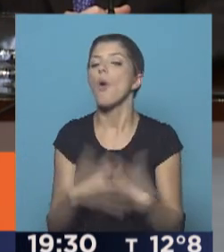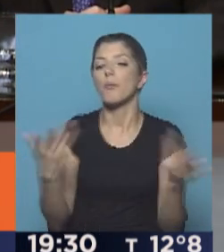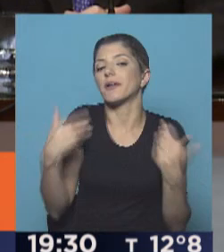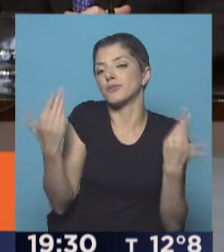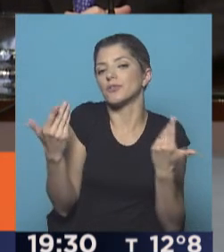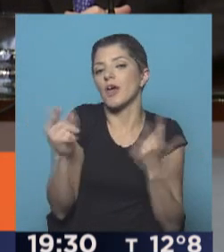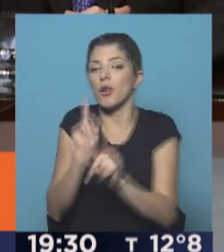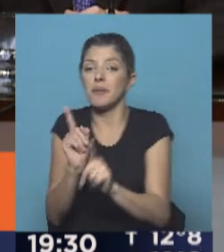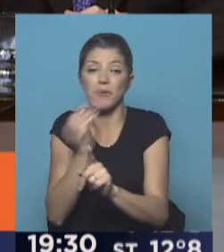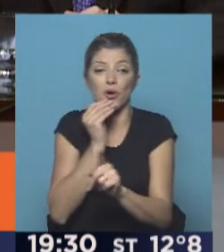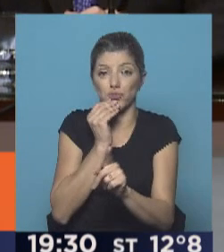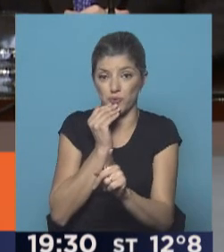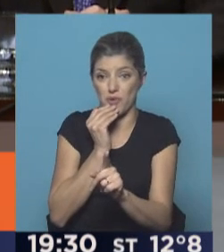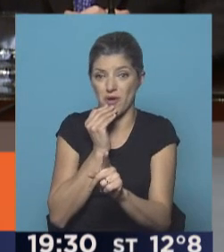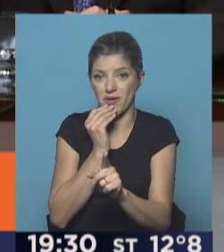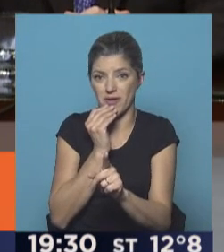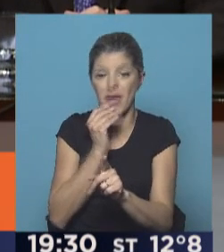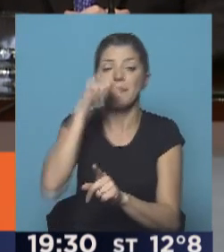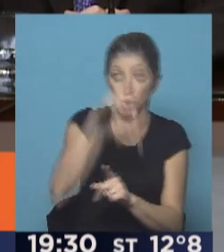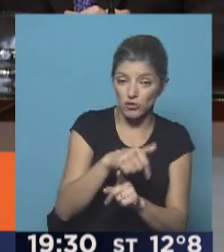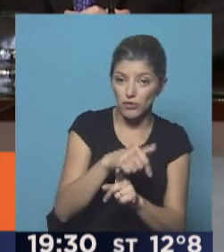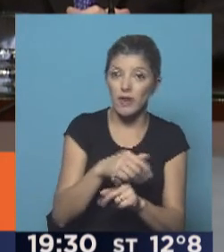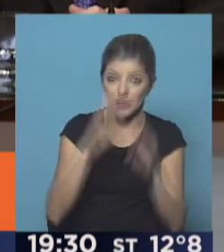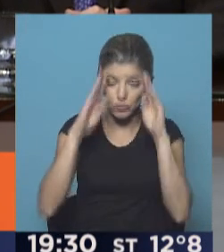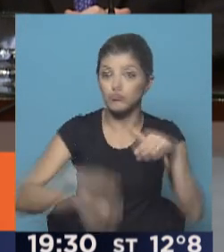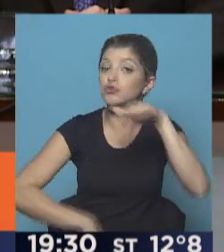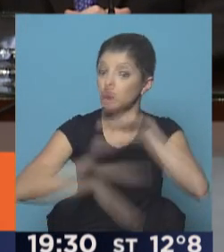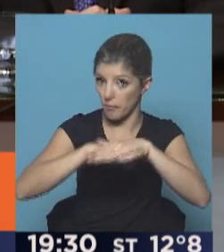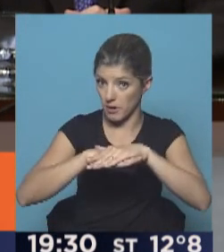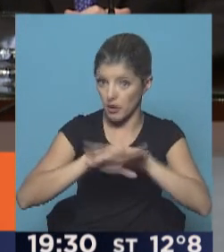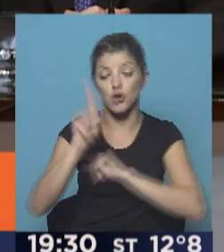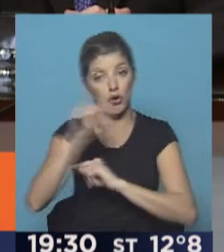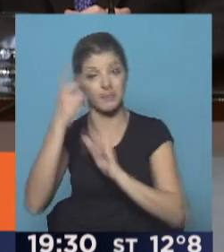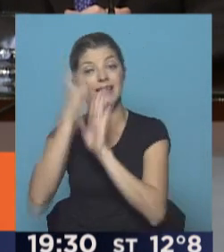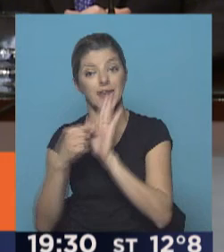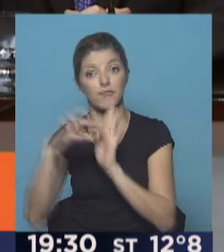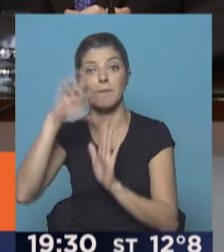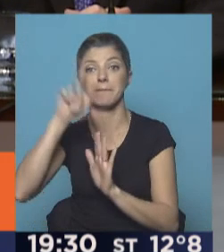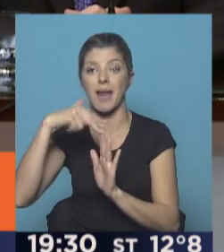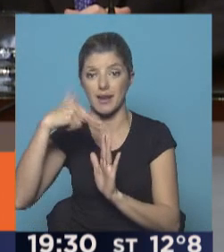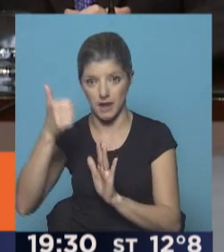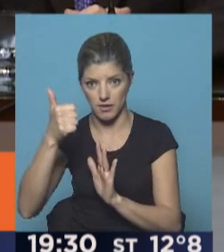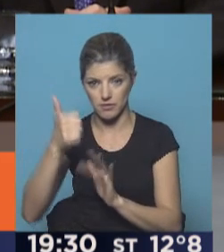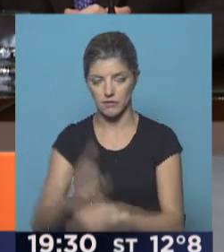mismo lo que vos consumas. Entonces, esto lo que pone es un tope, no pone una tarifa plana.